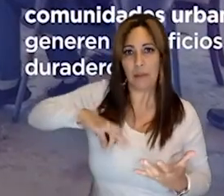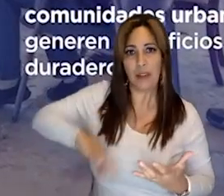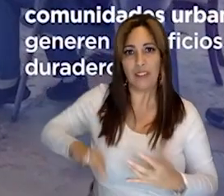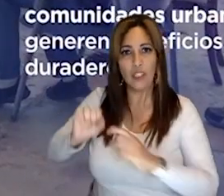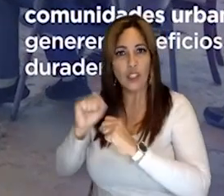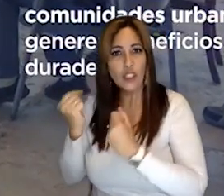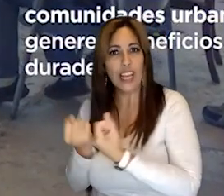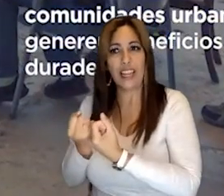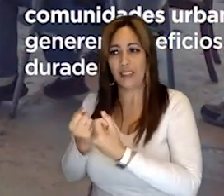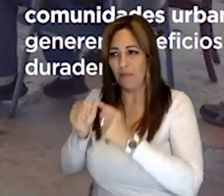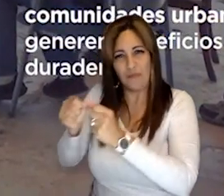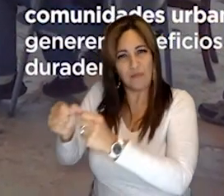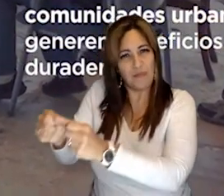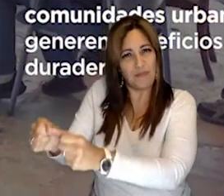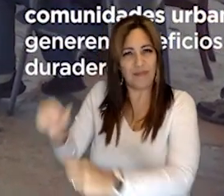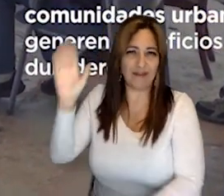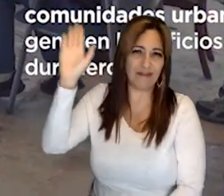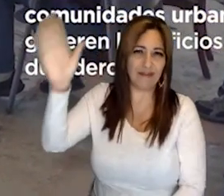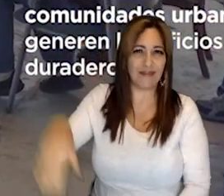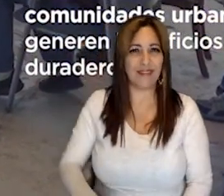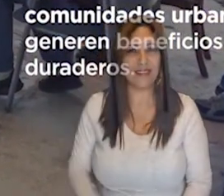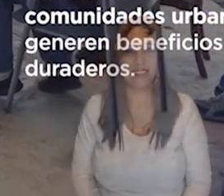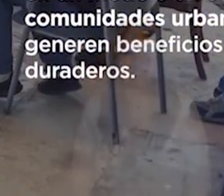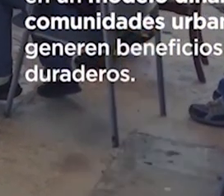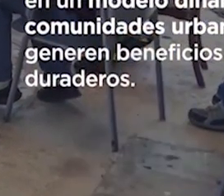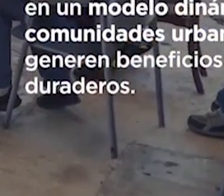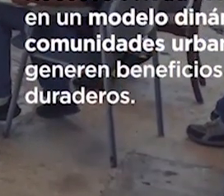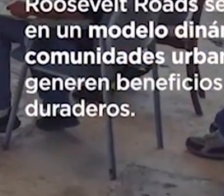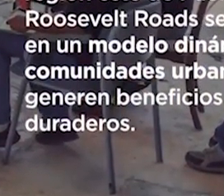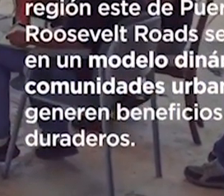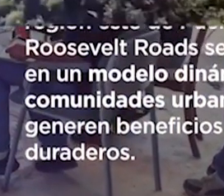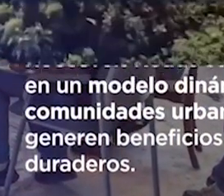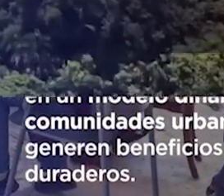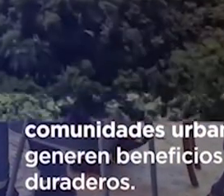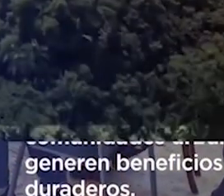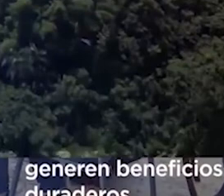promuevan beneficios sociales duraderos.